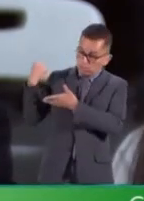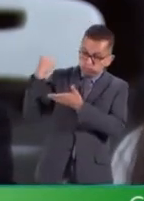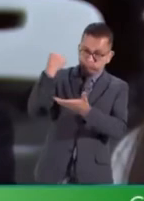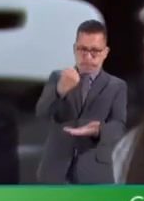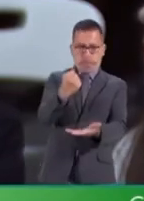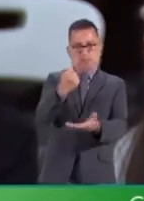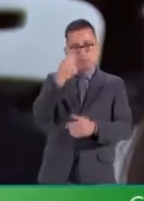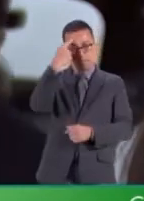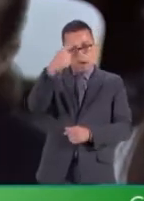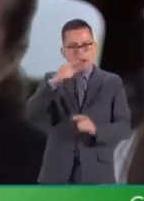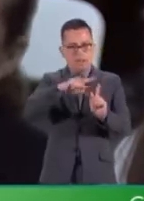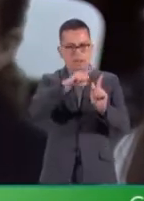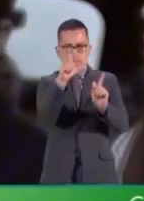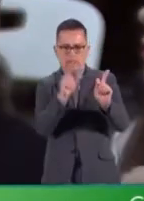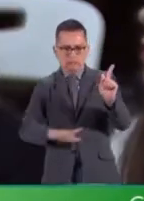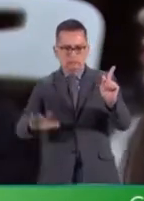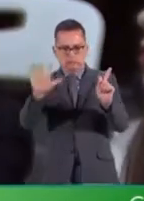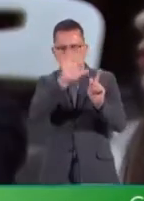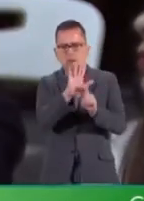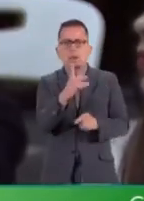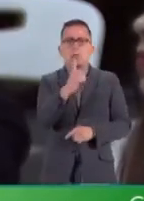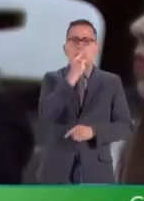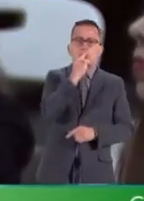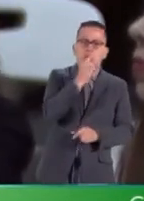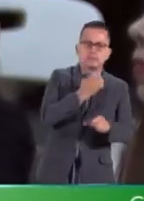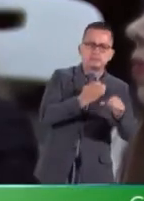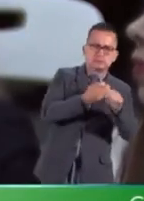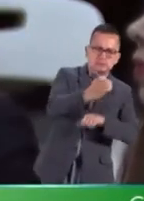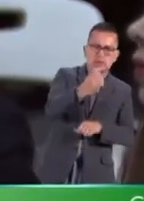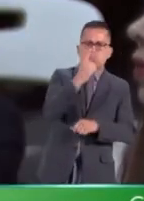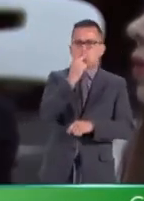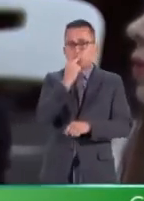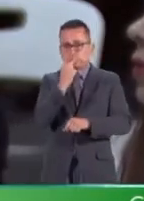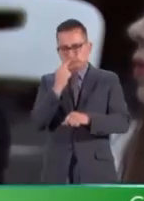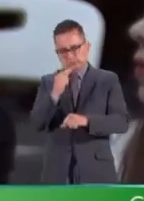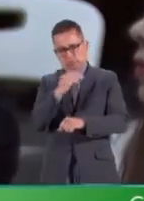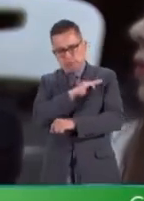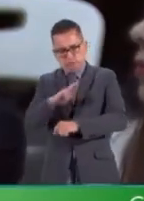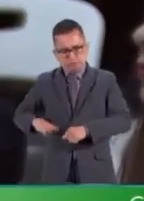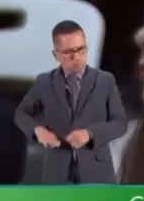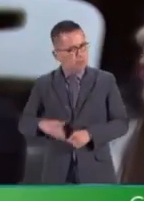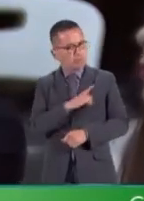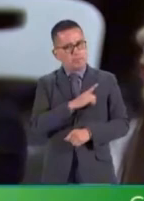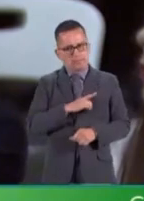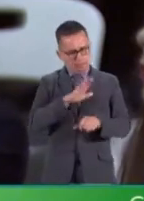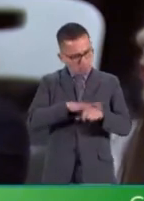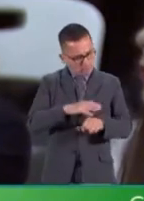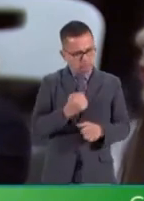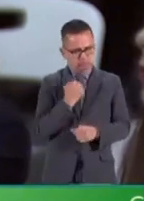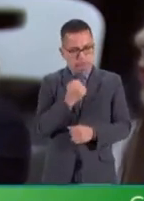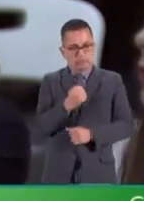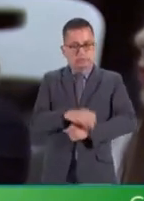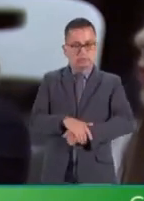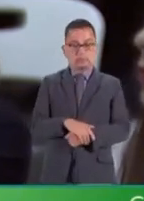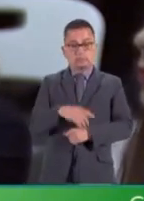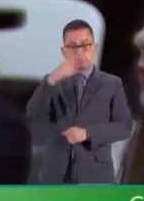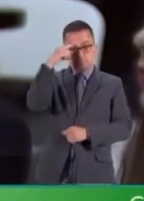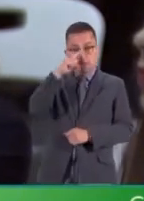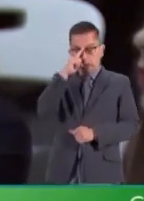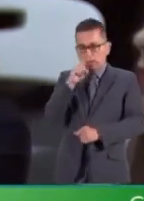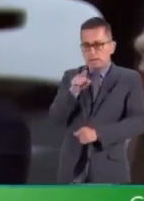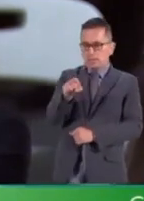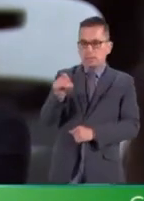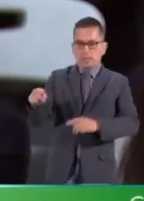policías locales y estatales y para facilitar que más gente que es víctima de algún delito